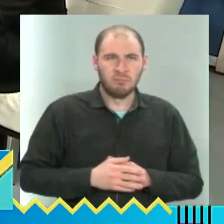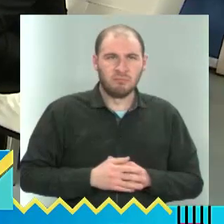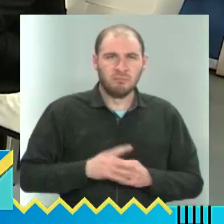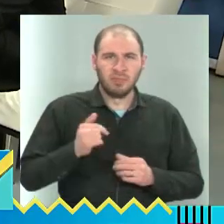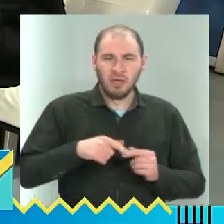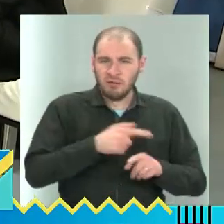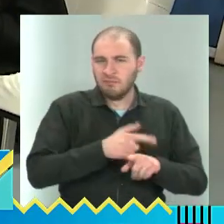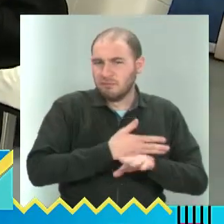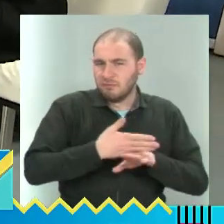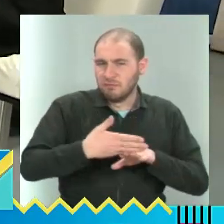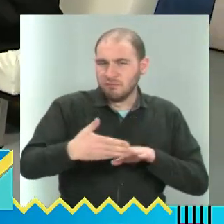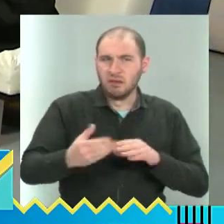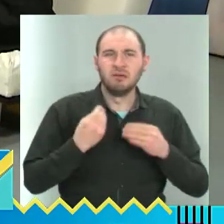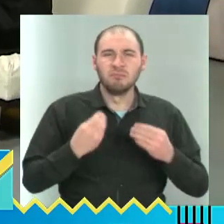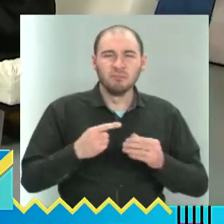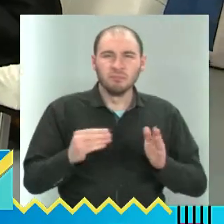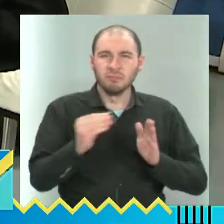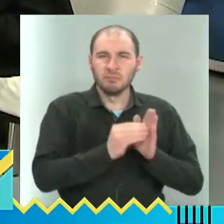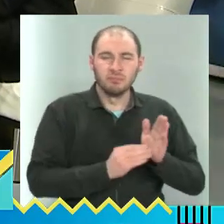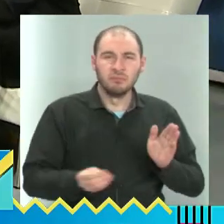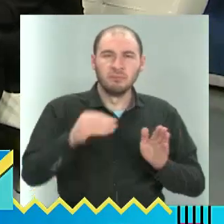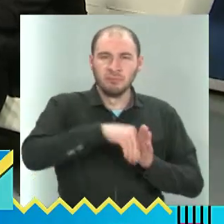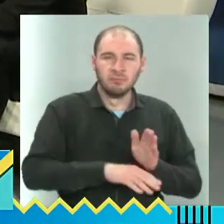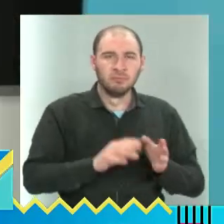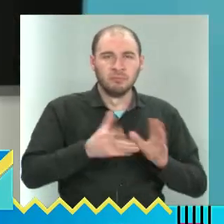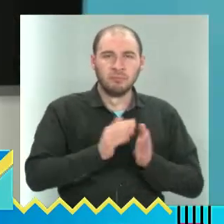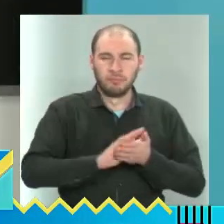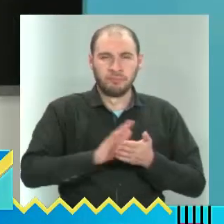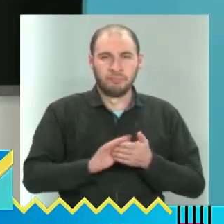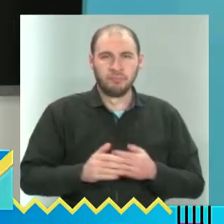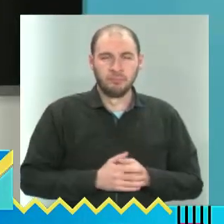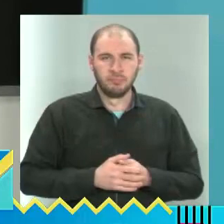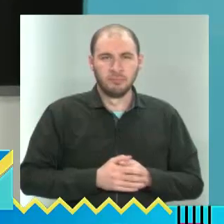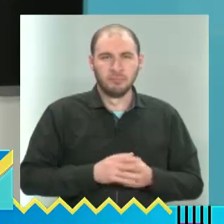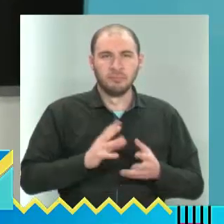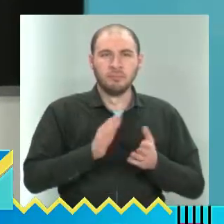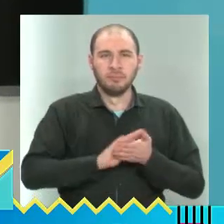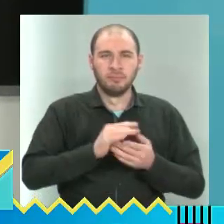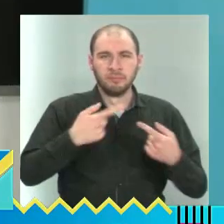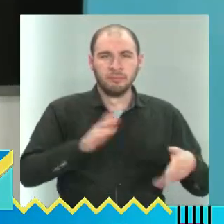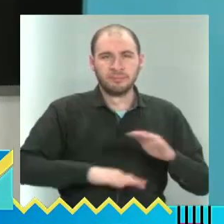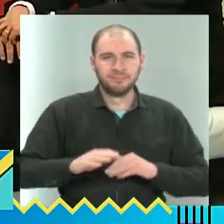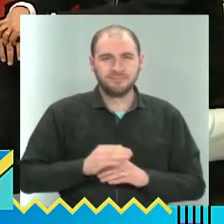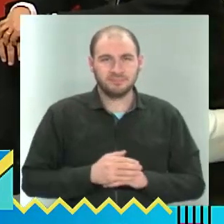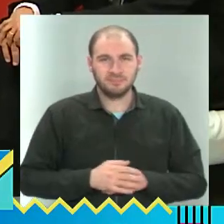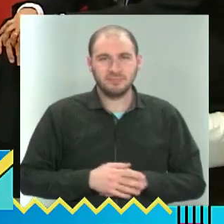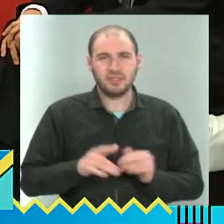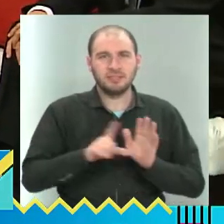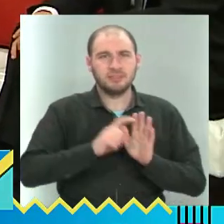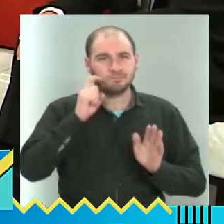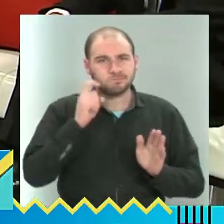seguir perpetuándose. Bueno, ¿cómo se contemplan esos modos nuevos, de esas modalidades de actuación de estos